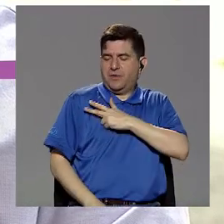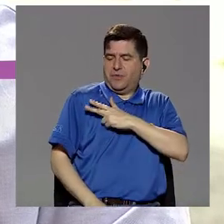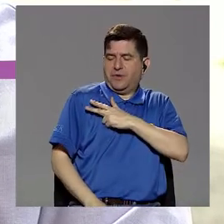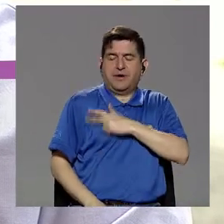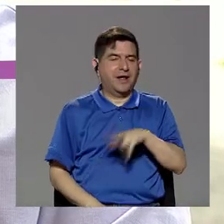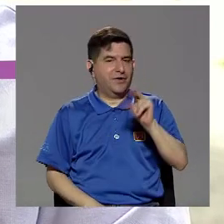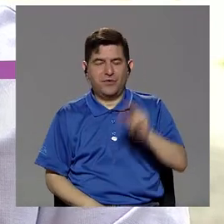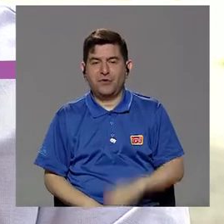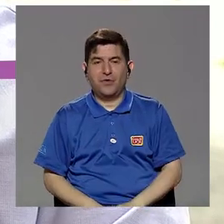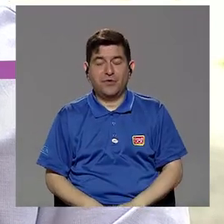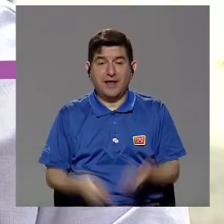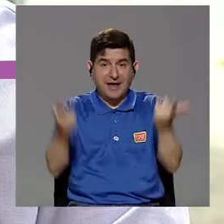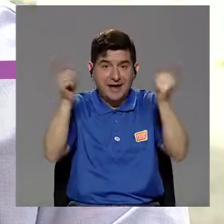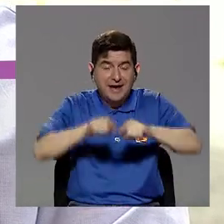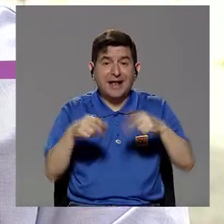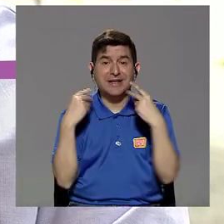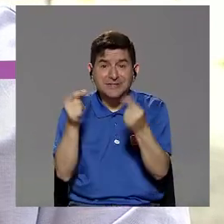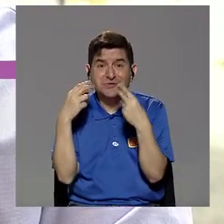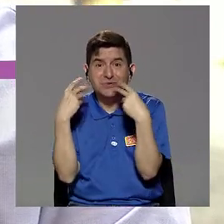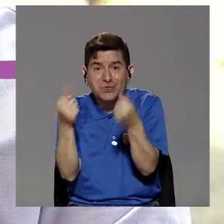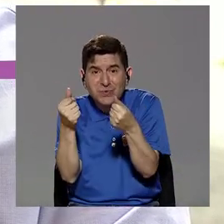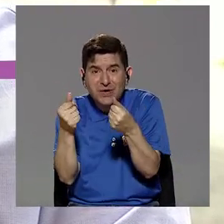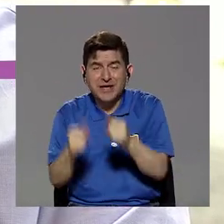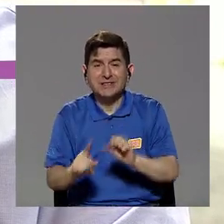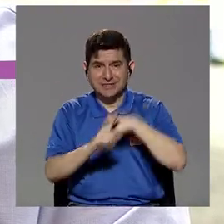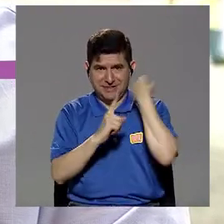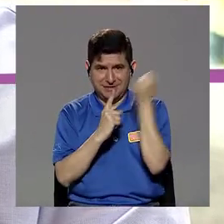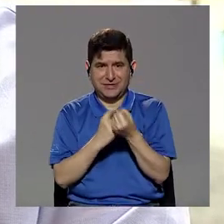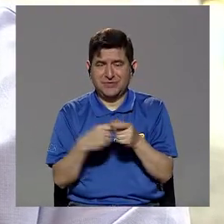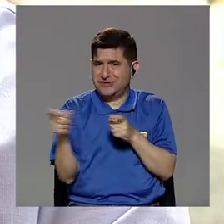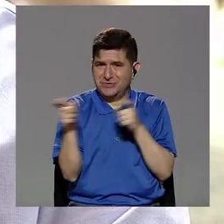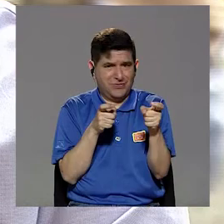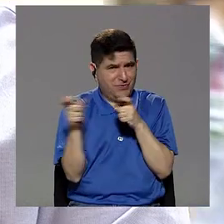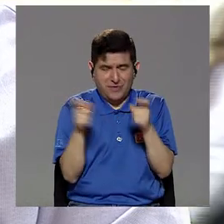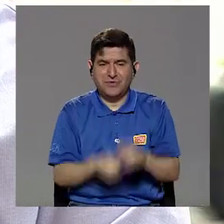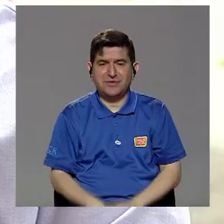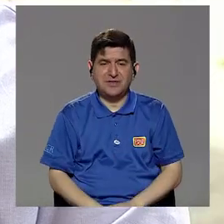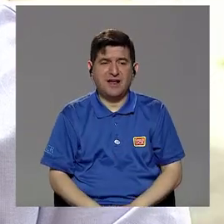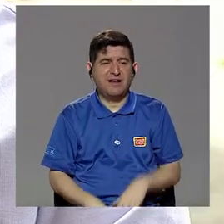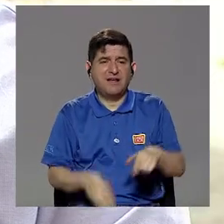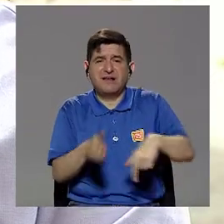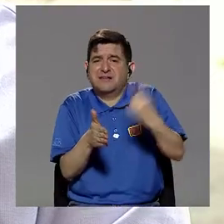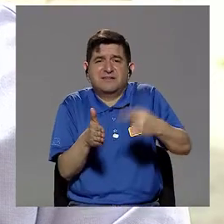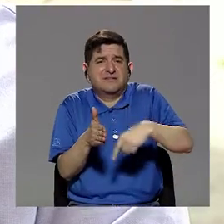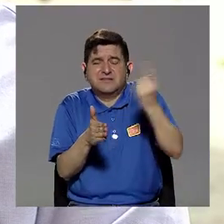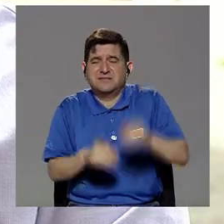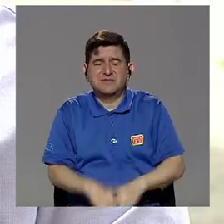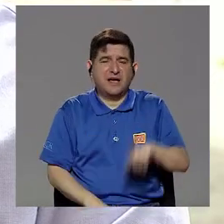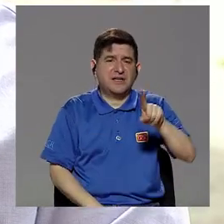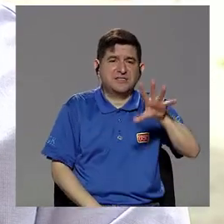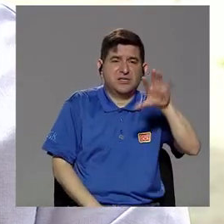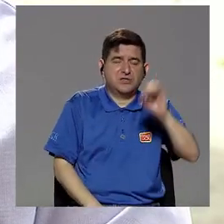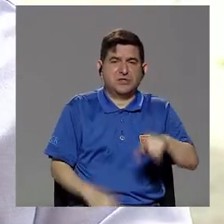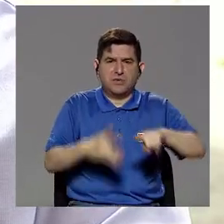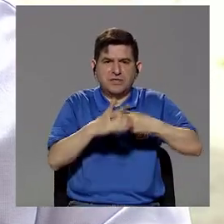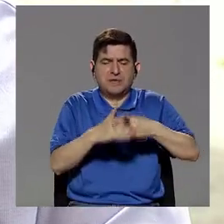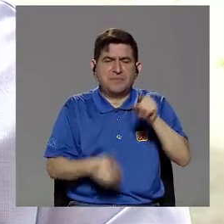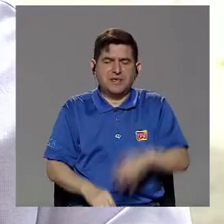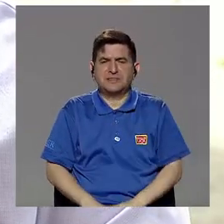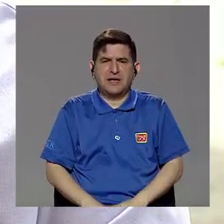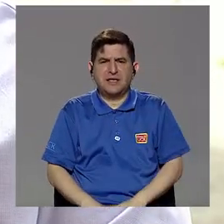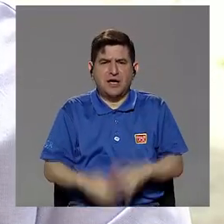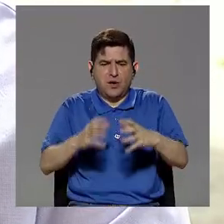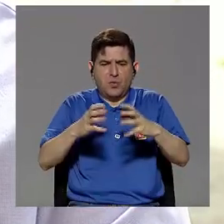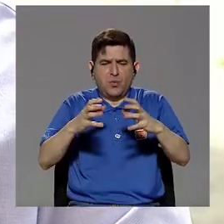completo la orina. Las contracciones de la vejiga de urgencia o de la incontinencia por urgencia son erráticas. O sea, a los 150